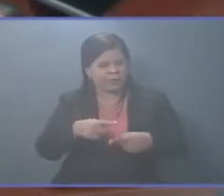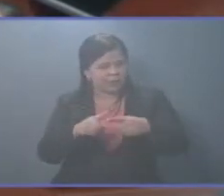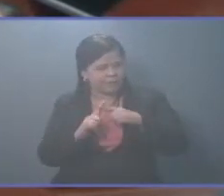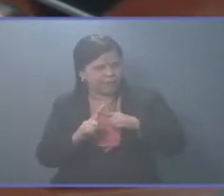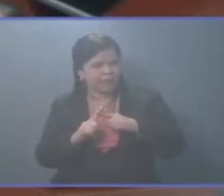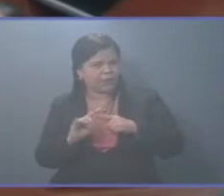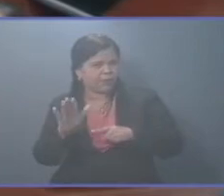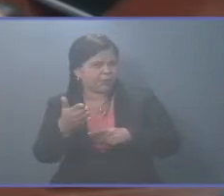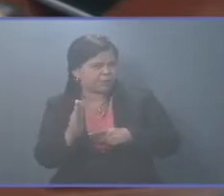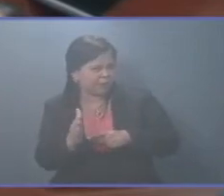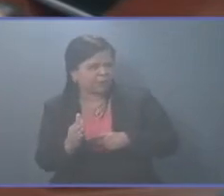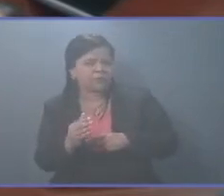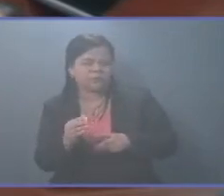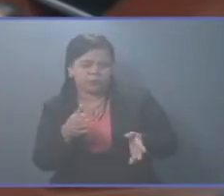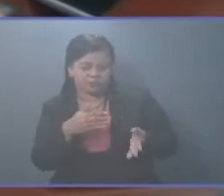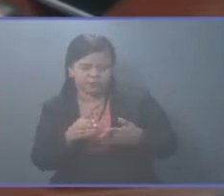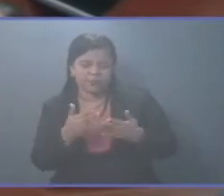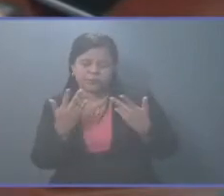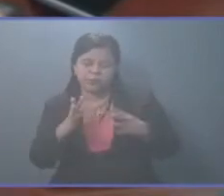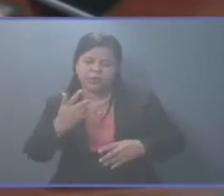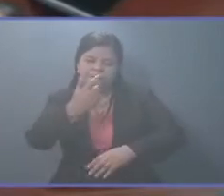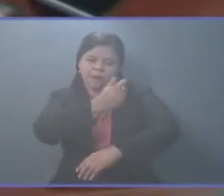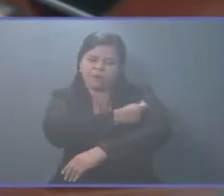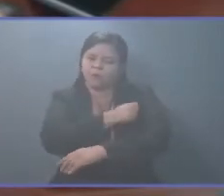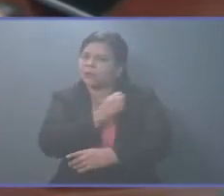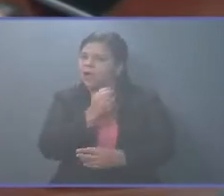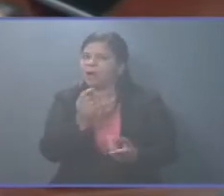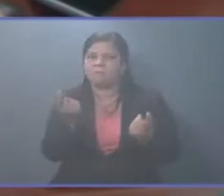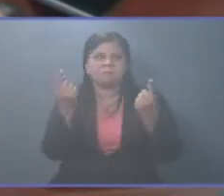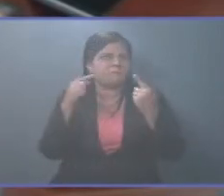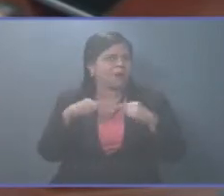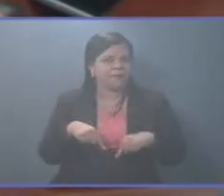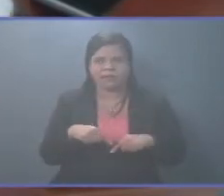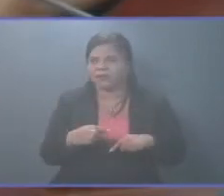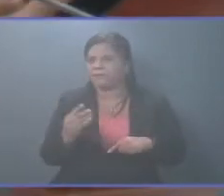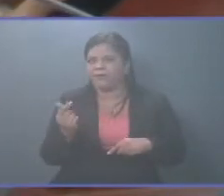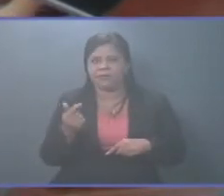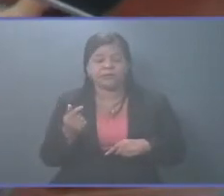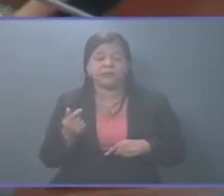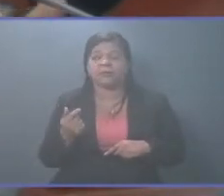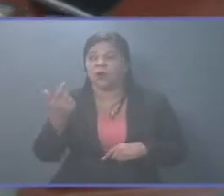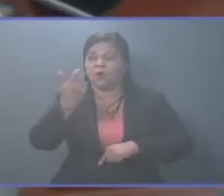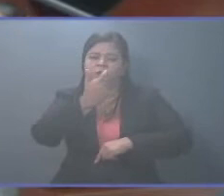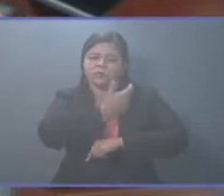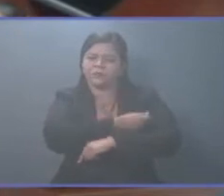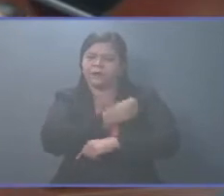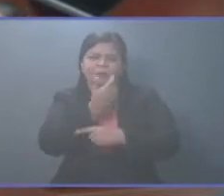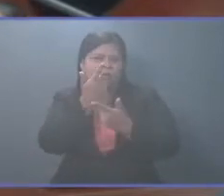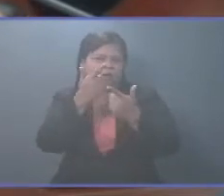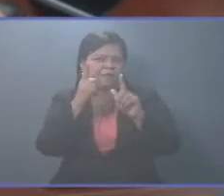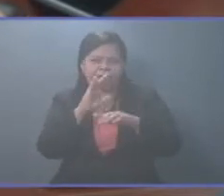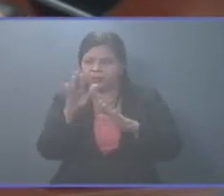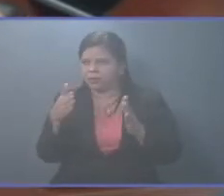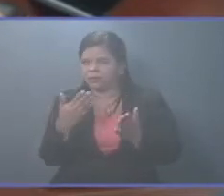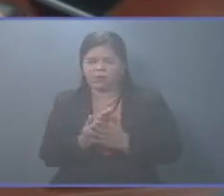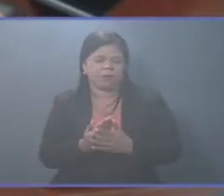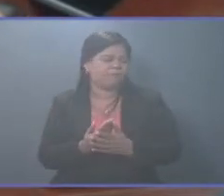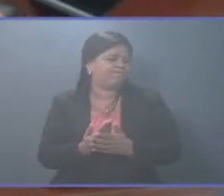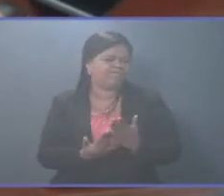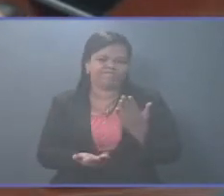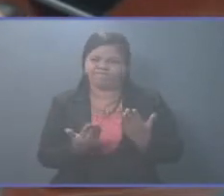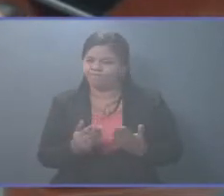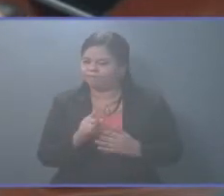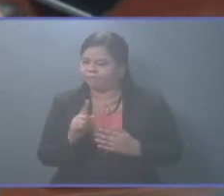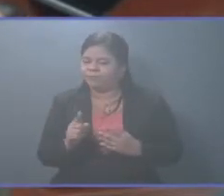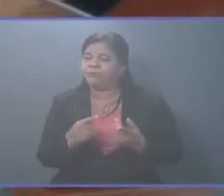lo haga, probablemente la vacuna no va a venir tan fácilmente ni se va a poner con toda la libertad que debería de colocarse.